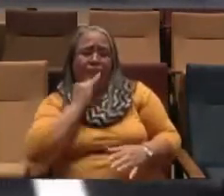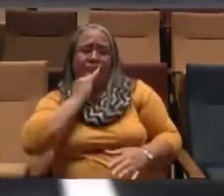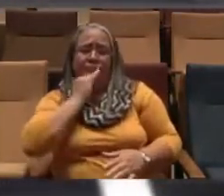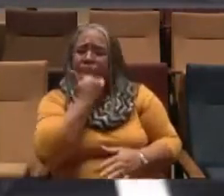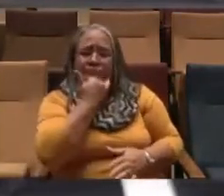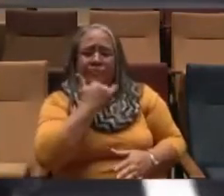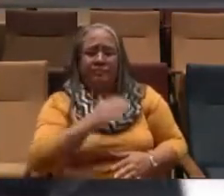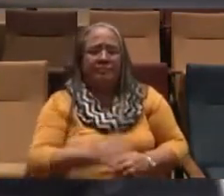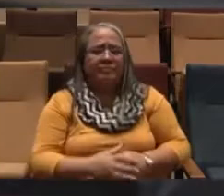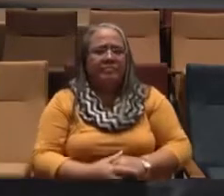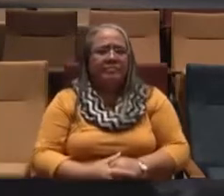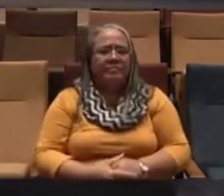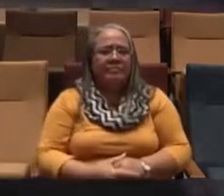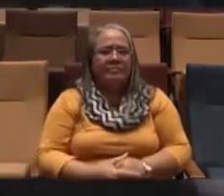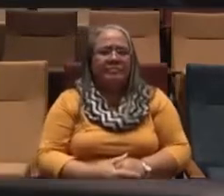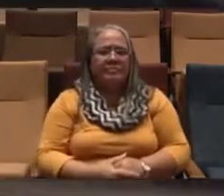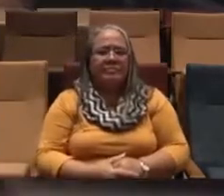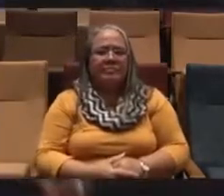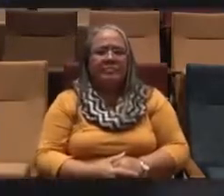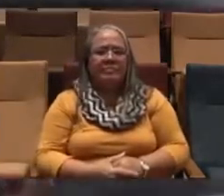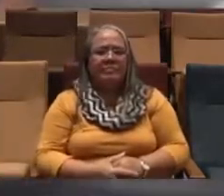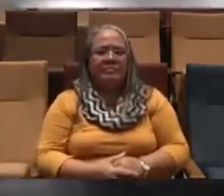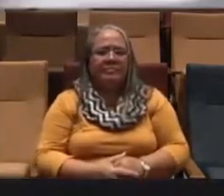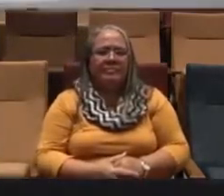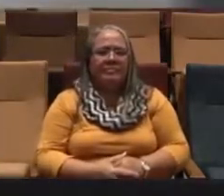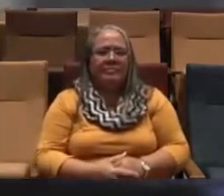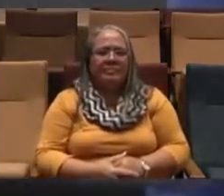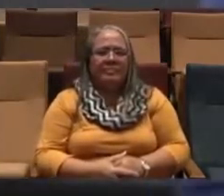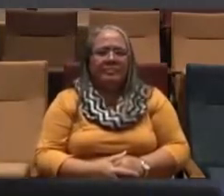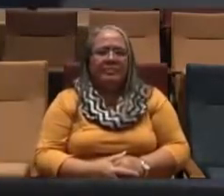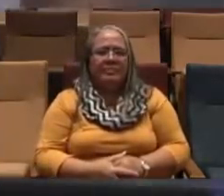equivocaste. You have made a mistake.